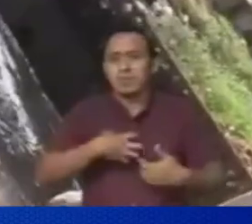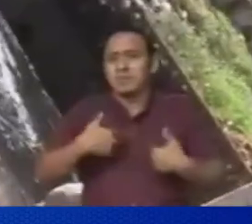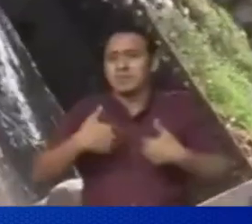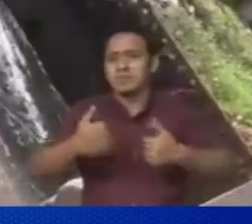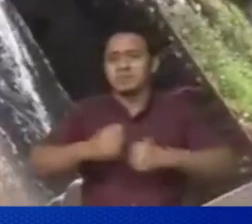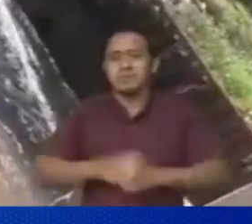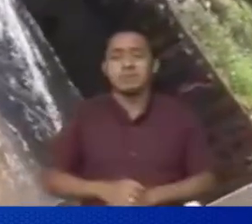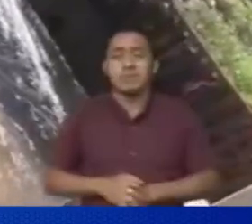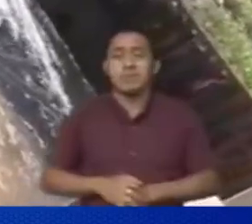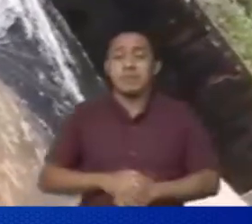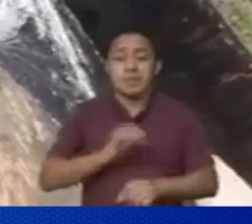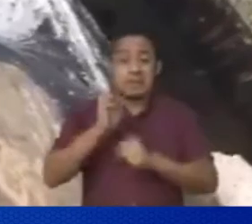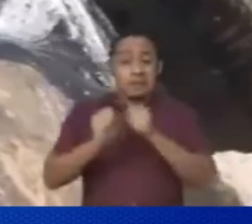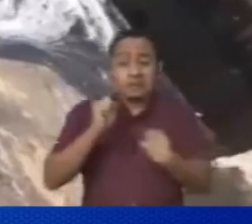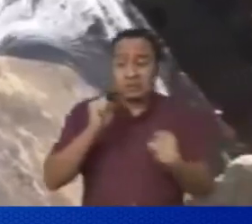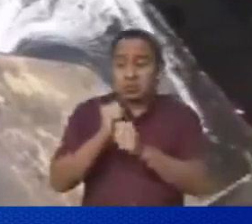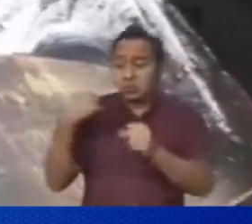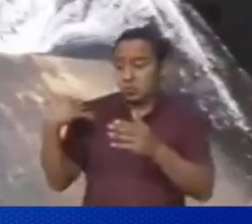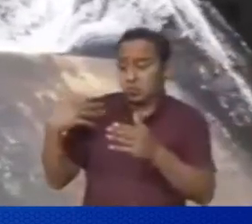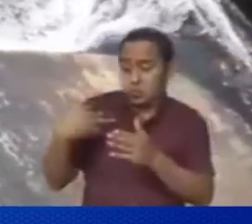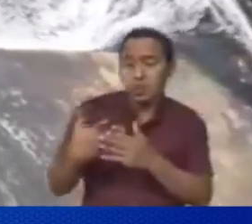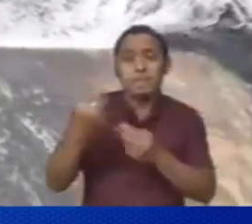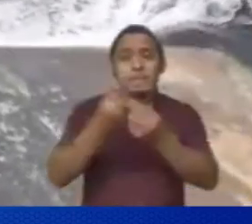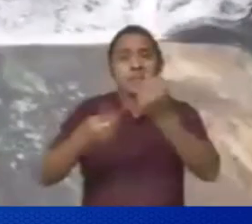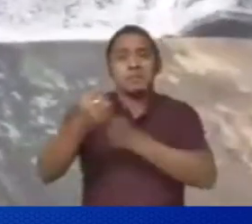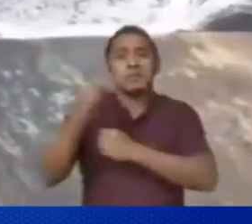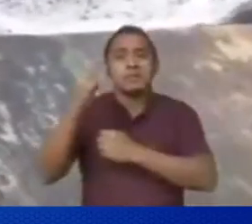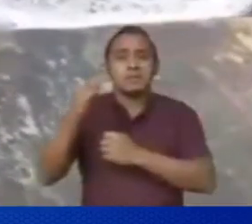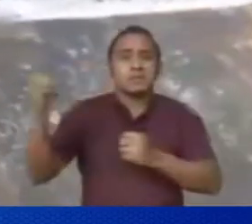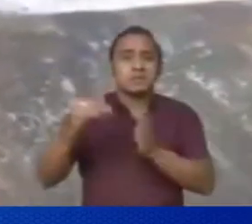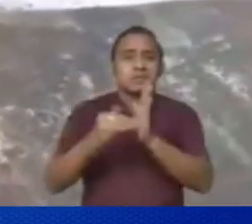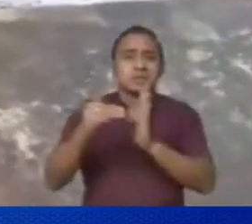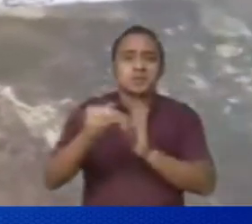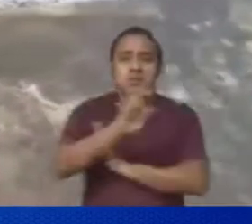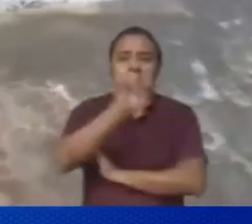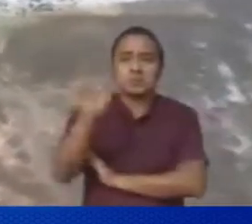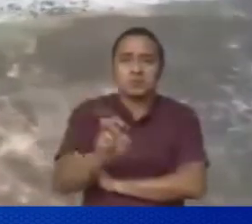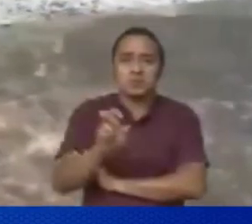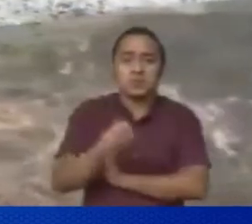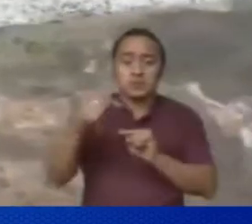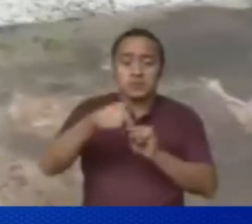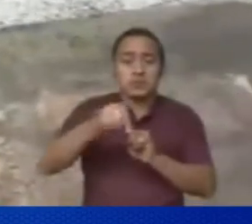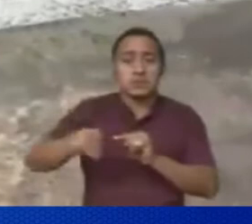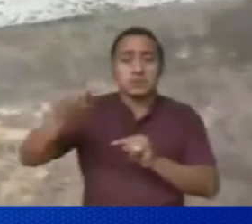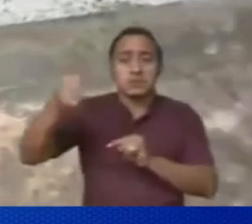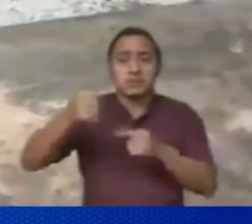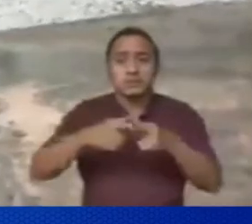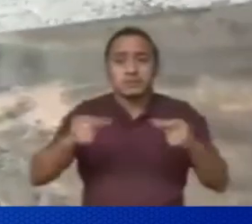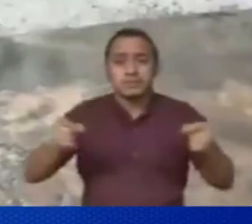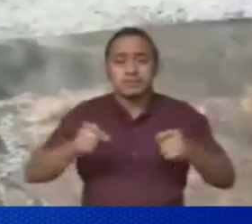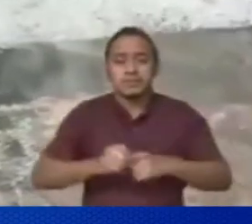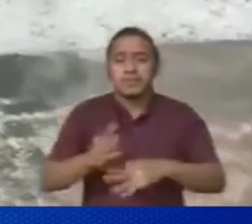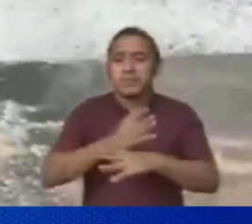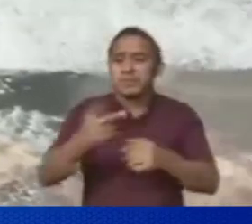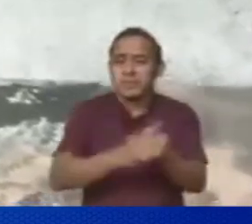Según datos proporcionados por la alcaldía, durante el mes de febrero se evacuaron más de 900 toneladas de basura y sedimento en los